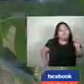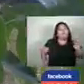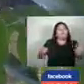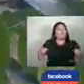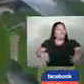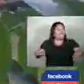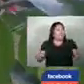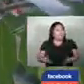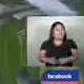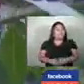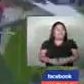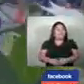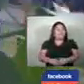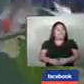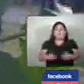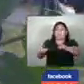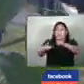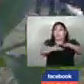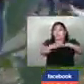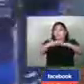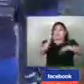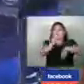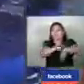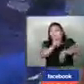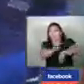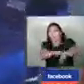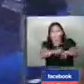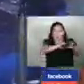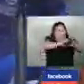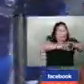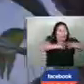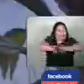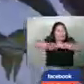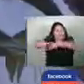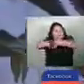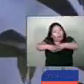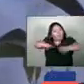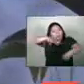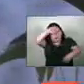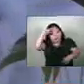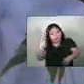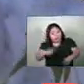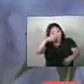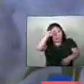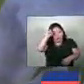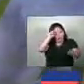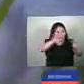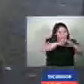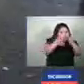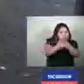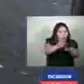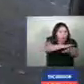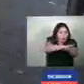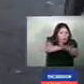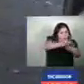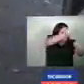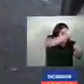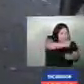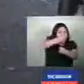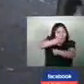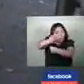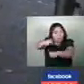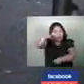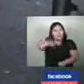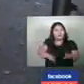desarrollar sincronizadamente con las diferentes dependencias, haciendo un trabajo en equipo con la limpieza integral del